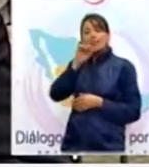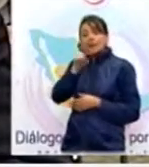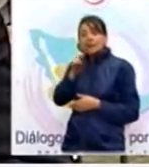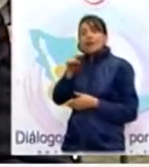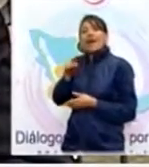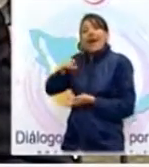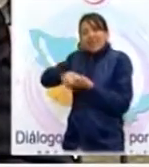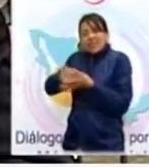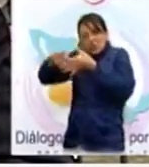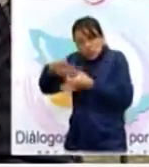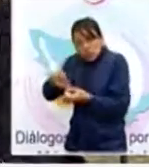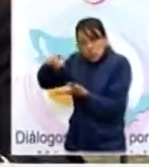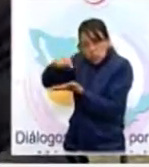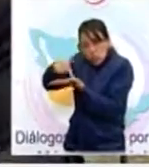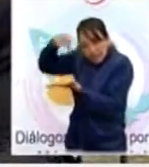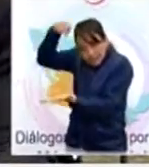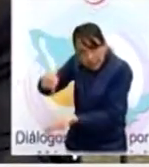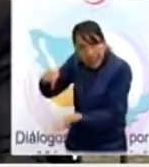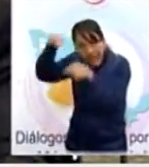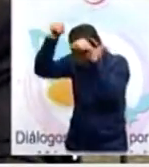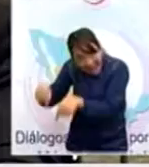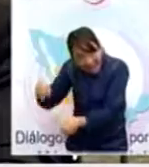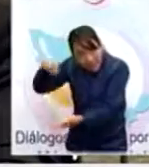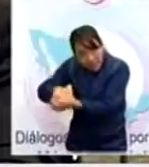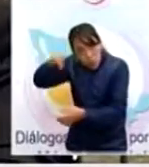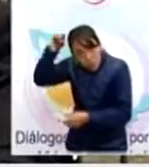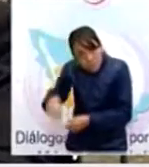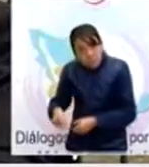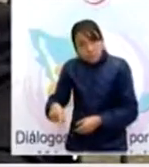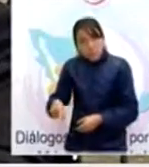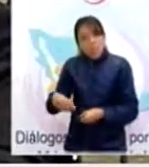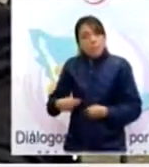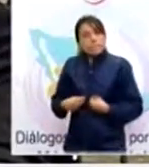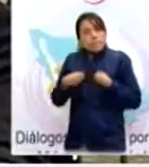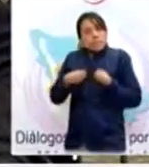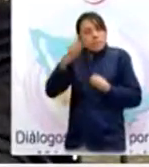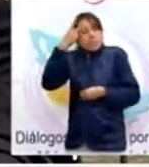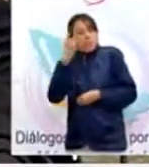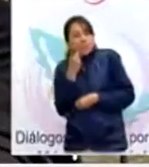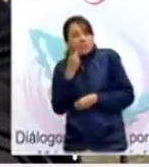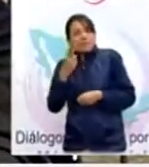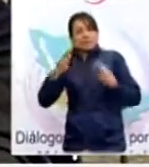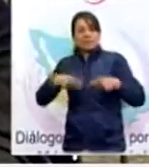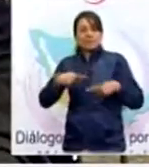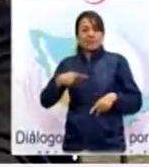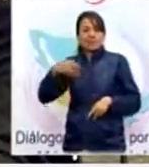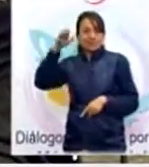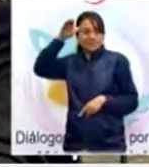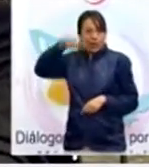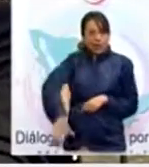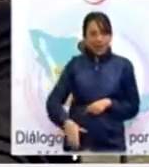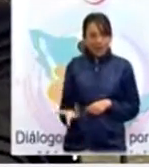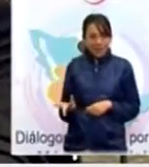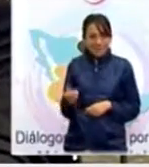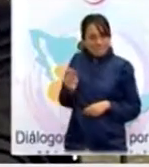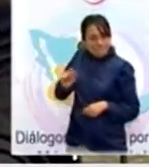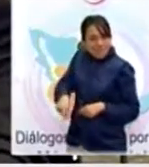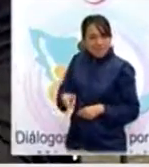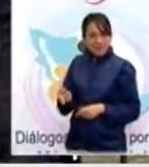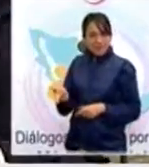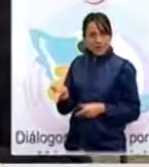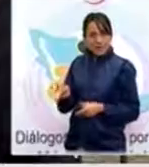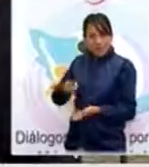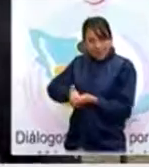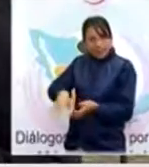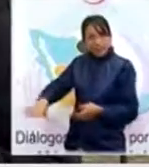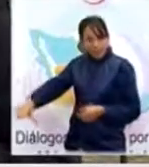duermen. Ahí participa la ciudadanía, ahí participa el ciudadano, generándole las condiciones de confianza. En